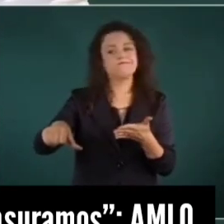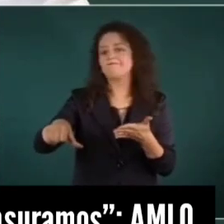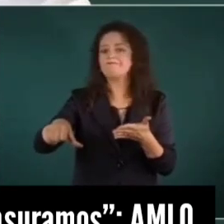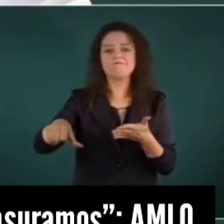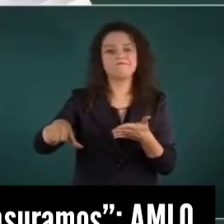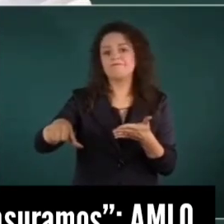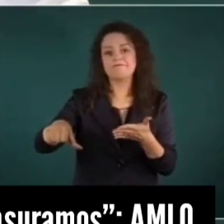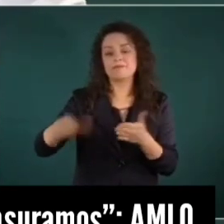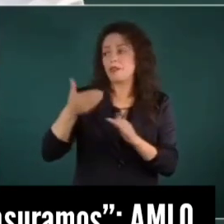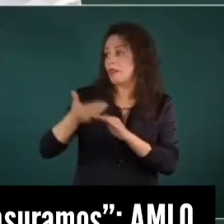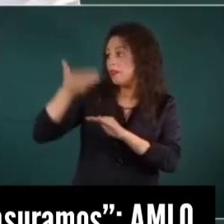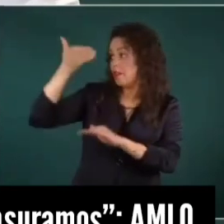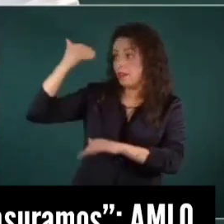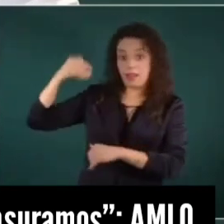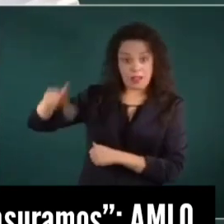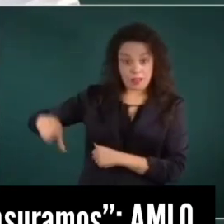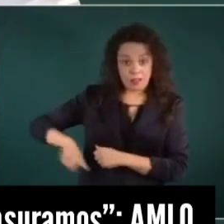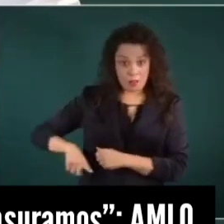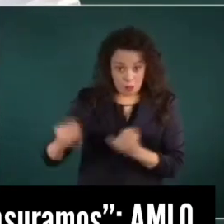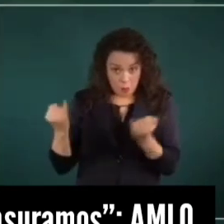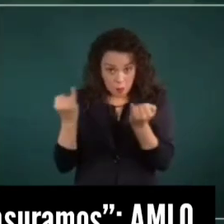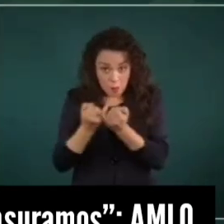gobiernos anteriores.